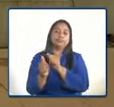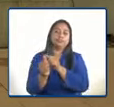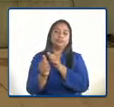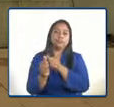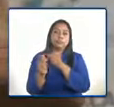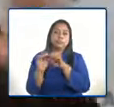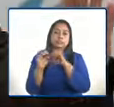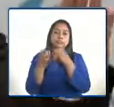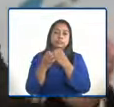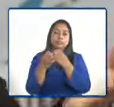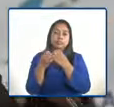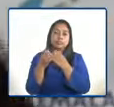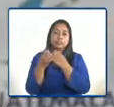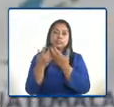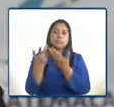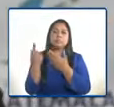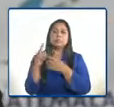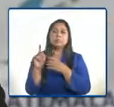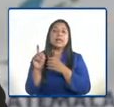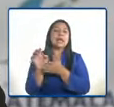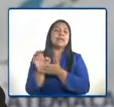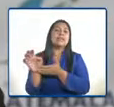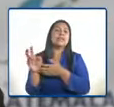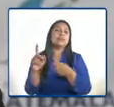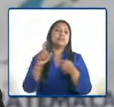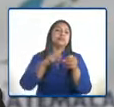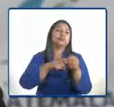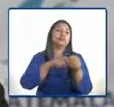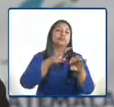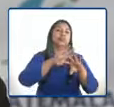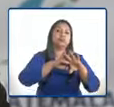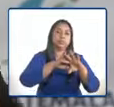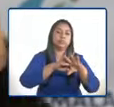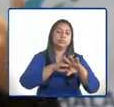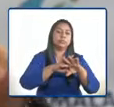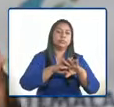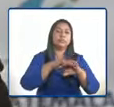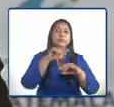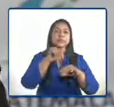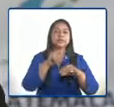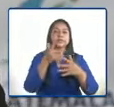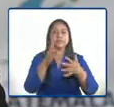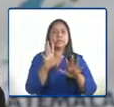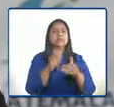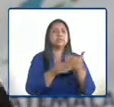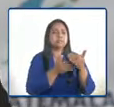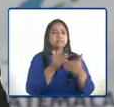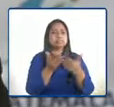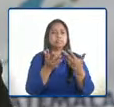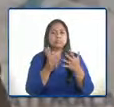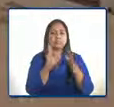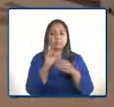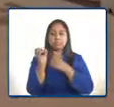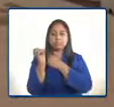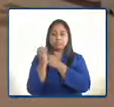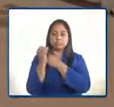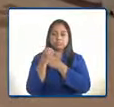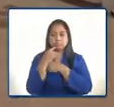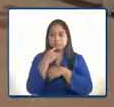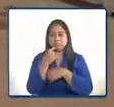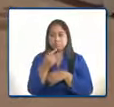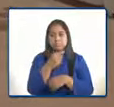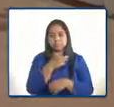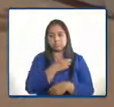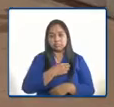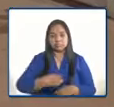multidisciplinarios, evitando que ingresen a los centros de privación de libertad. Esto lo hemos hecho siguiendo las instrucciones del señor